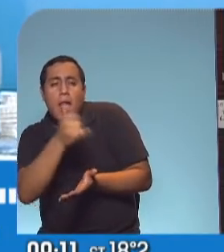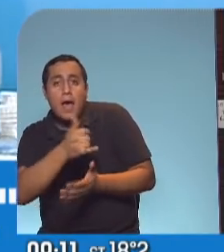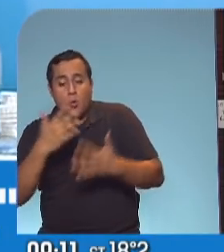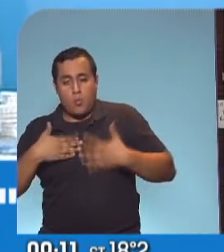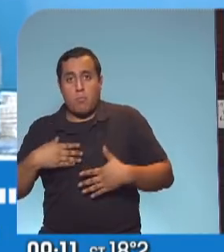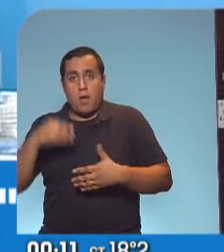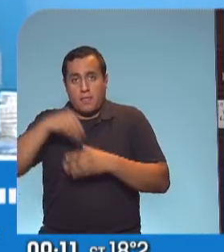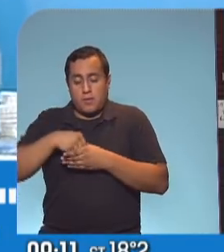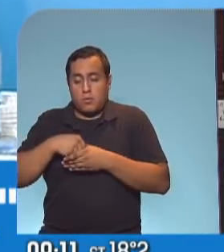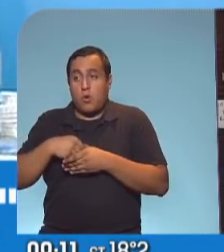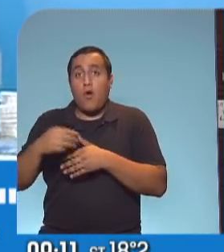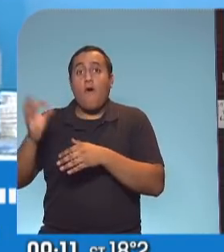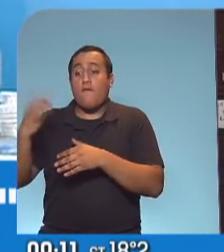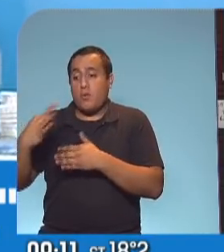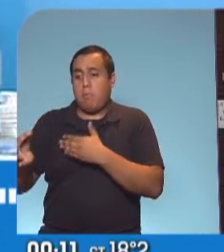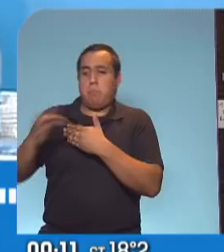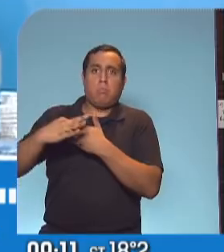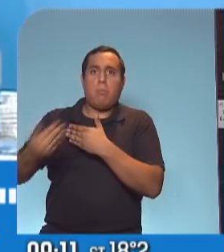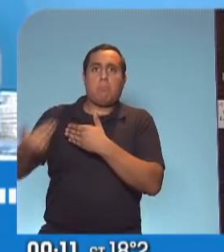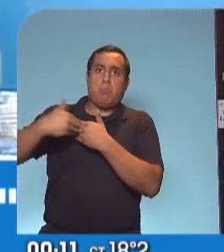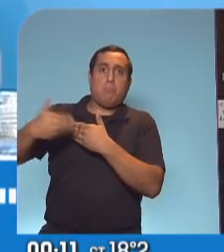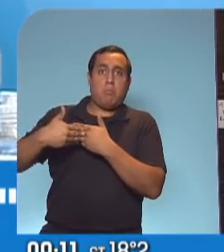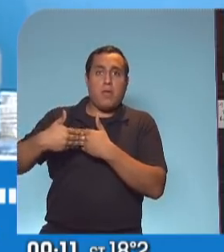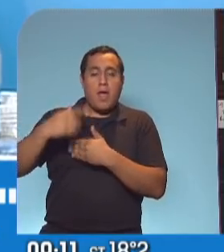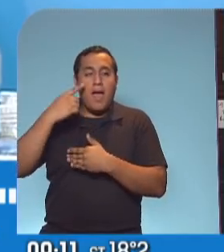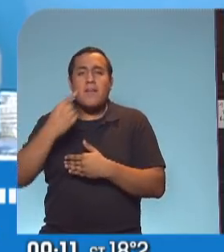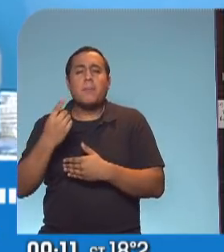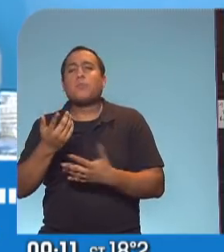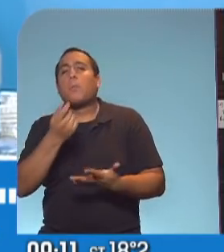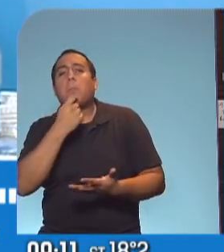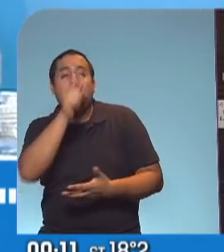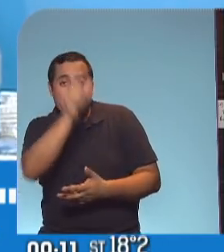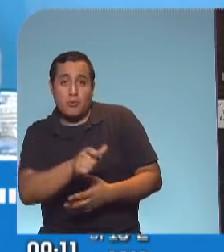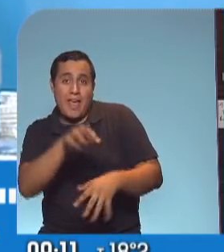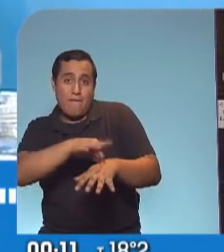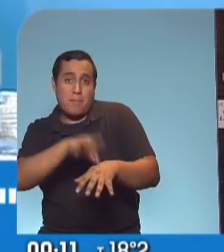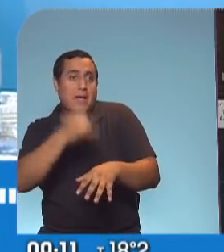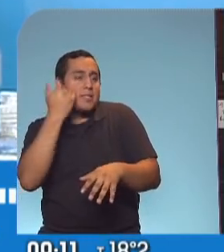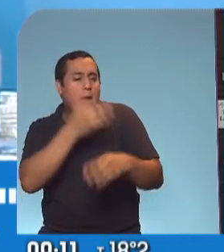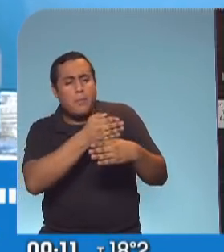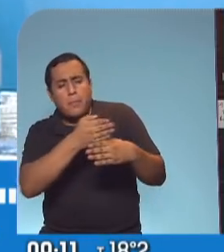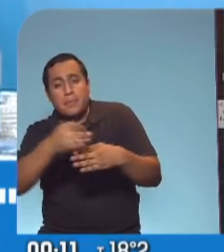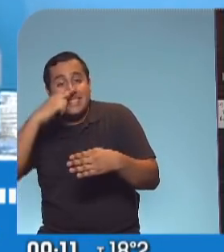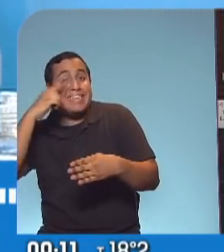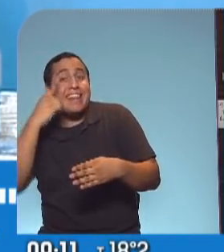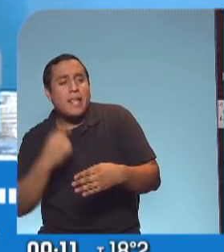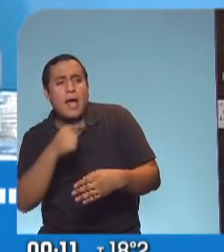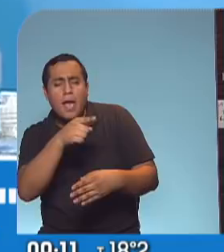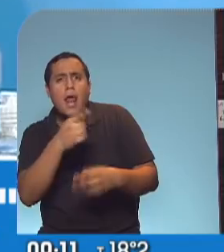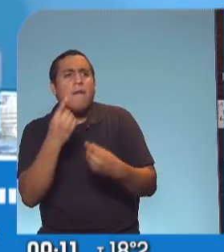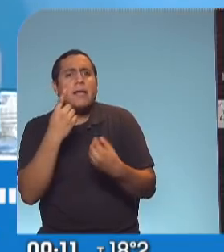positivizan alrededor del 7º día después de alguien haber tenido contacto con el virus, esos test que